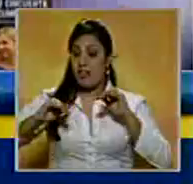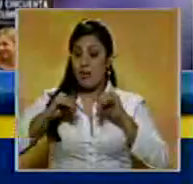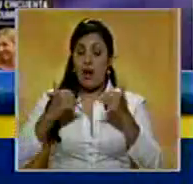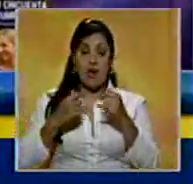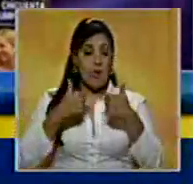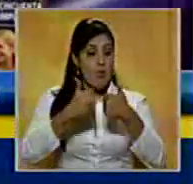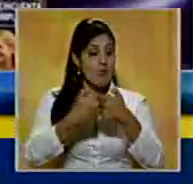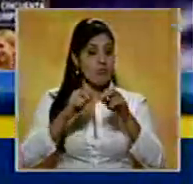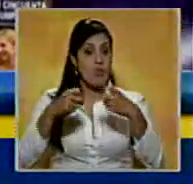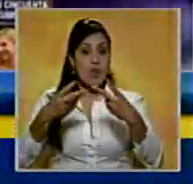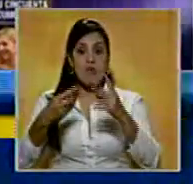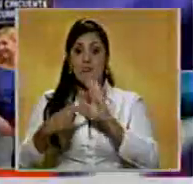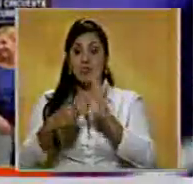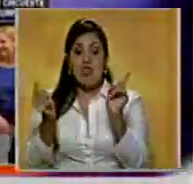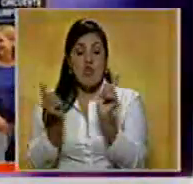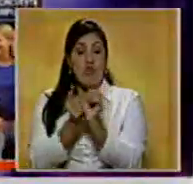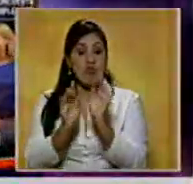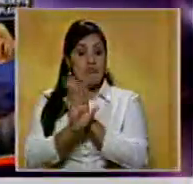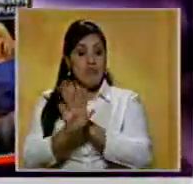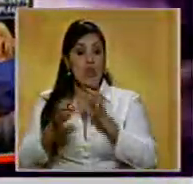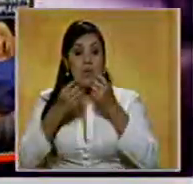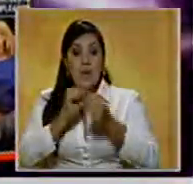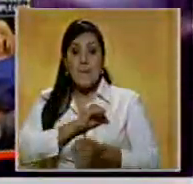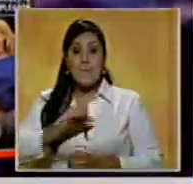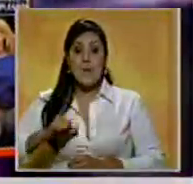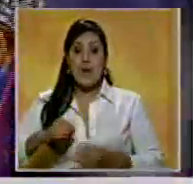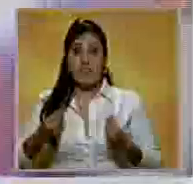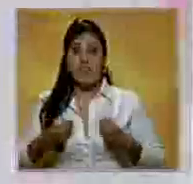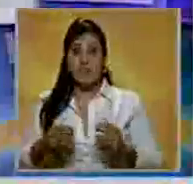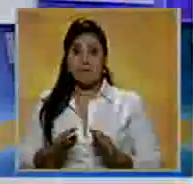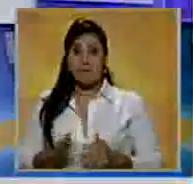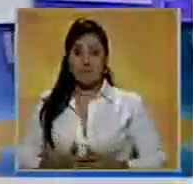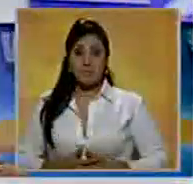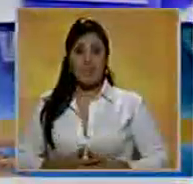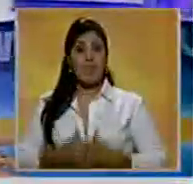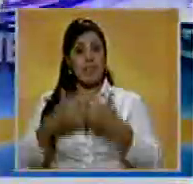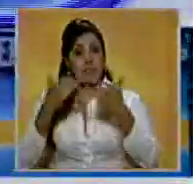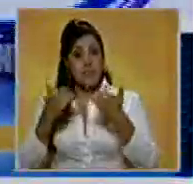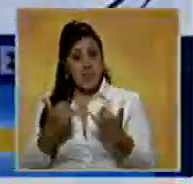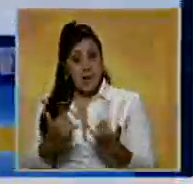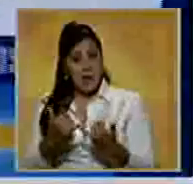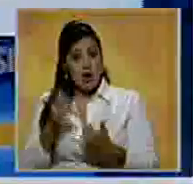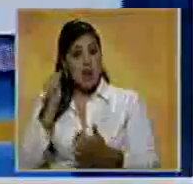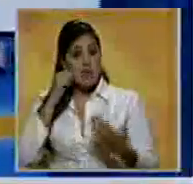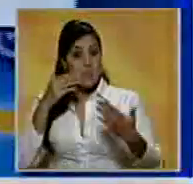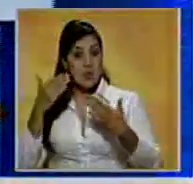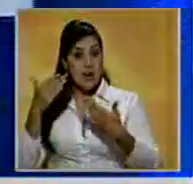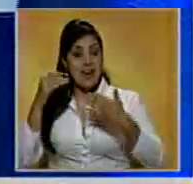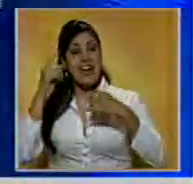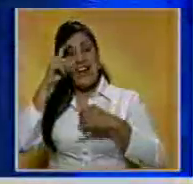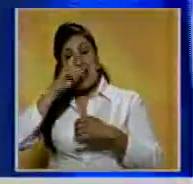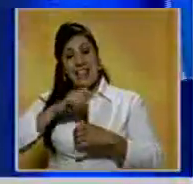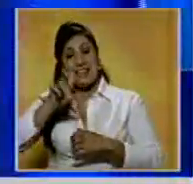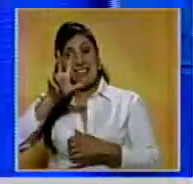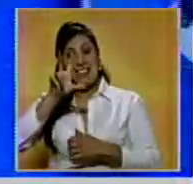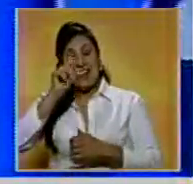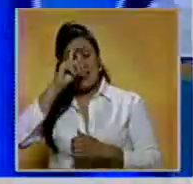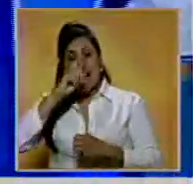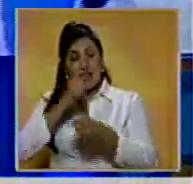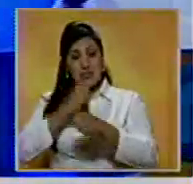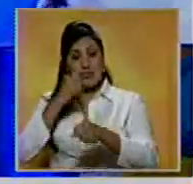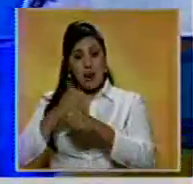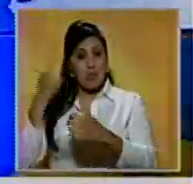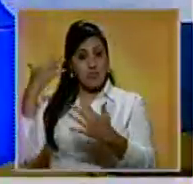separado y no tengo más declaraciones que hacer sobre mi vida privada. Y Diana Patricia La Macarena está celebrando sus 30 años de carrera